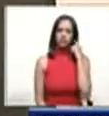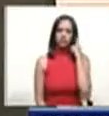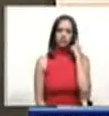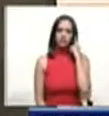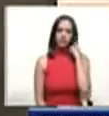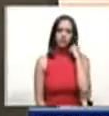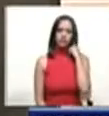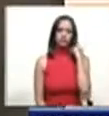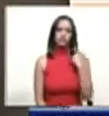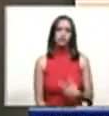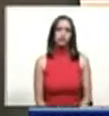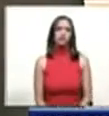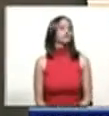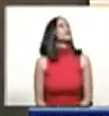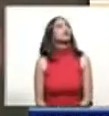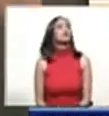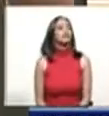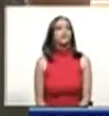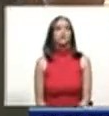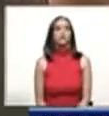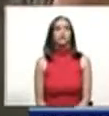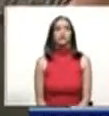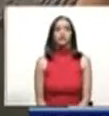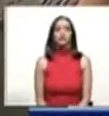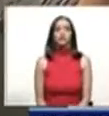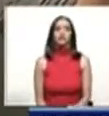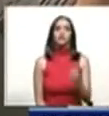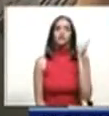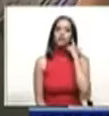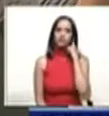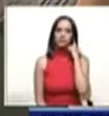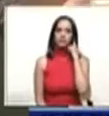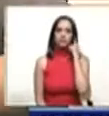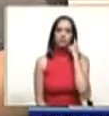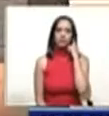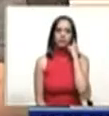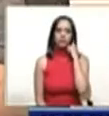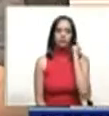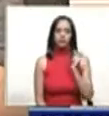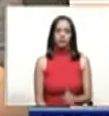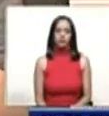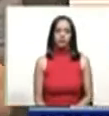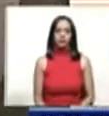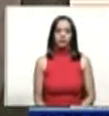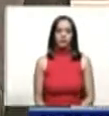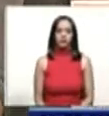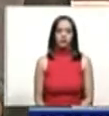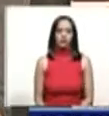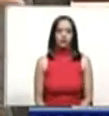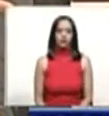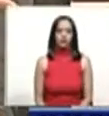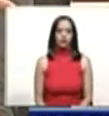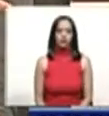desde una noticia falsa hasta un expediente como este que pasó en el Amazonas. Emboscaron, ¿verdad? Empezaron a